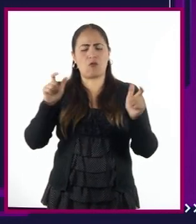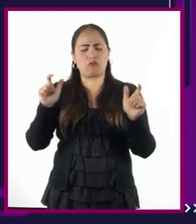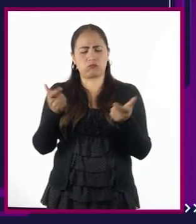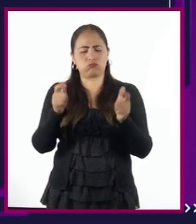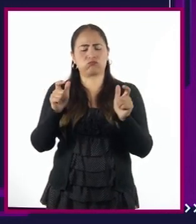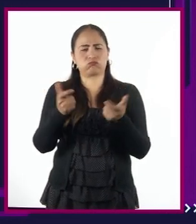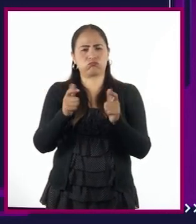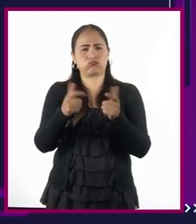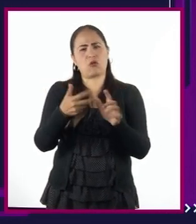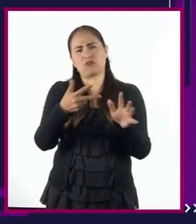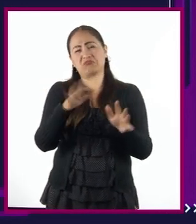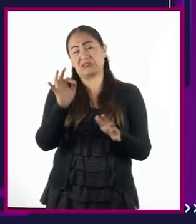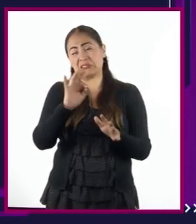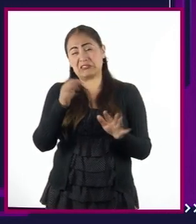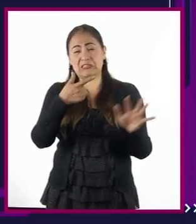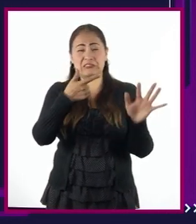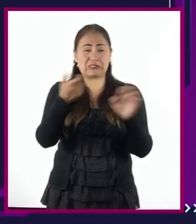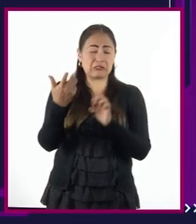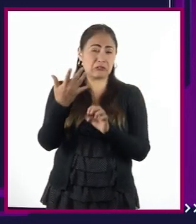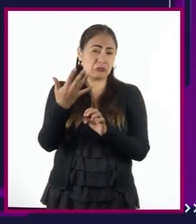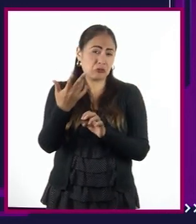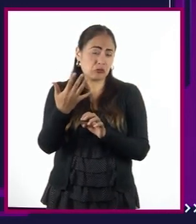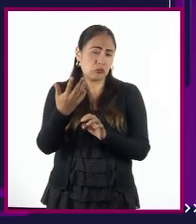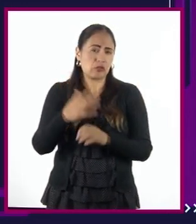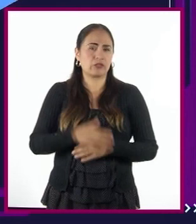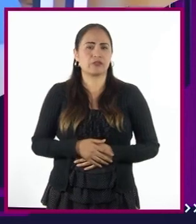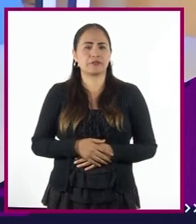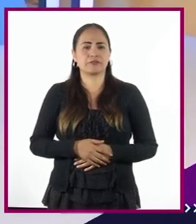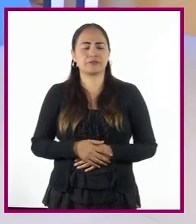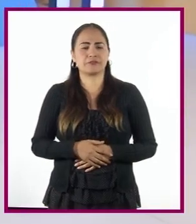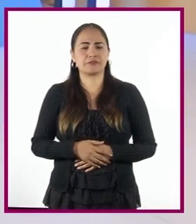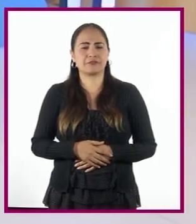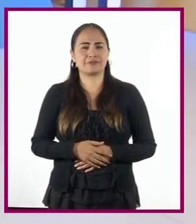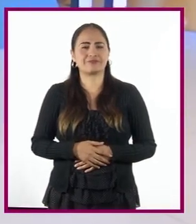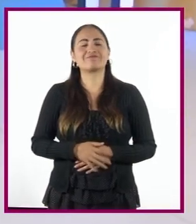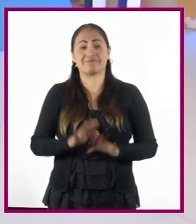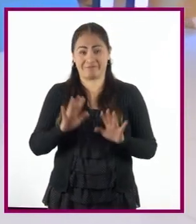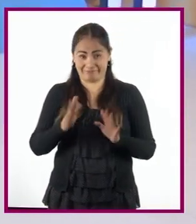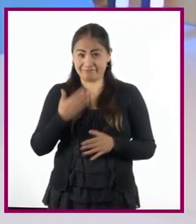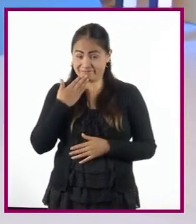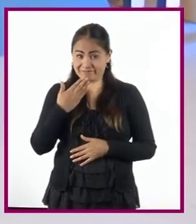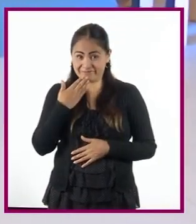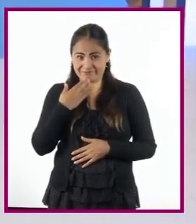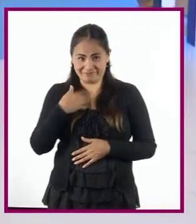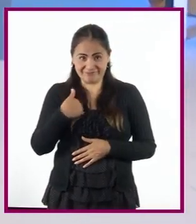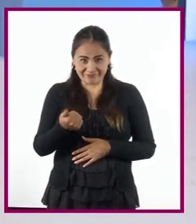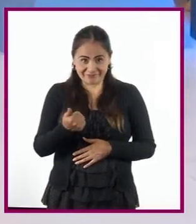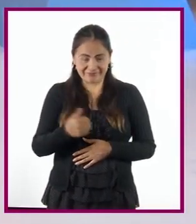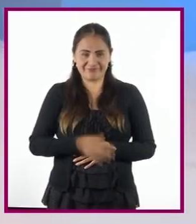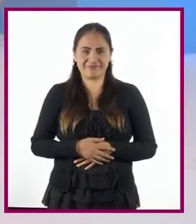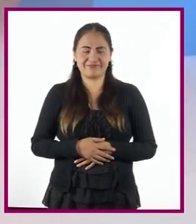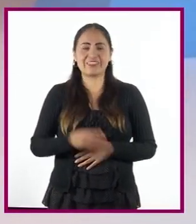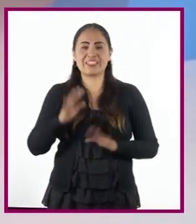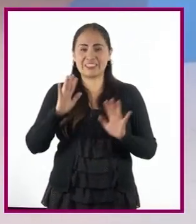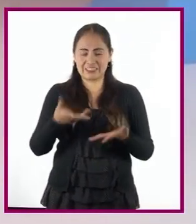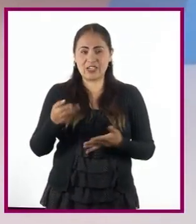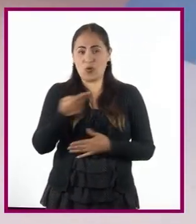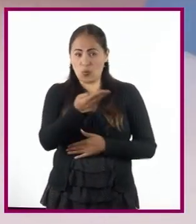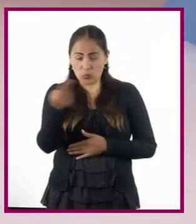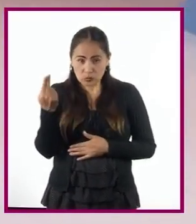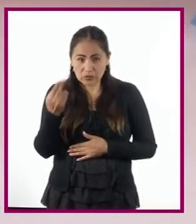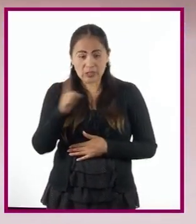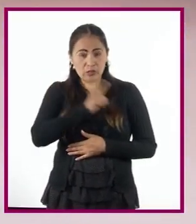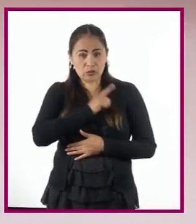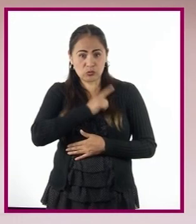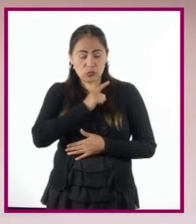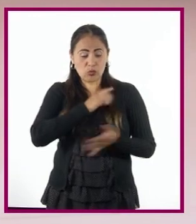bacterias, quizá 750. ¿Cómo vamos hasta este momento? ¿Ya podrán construir su propia